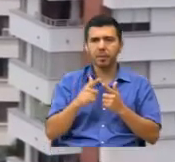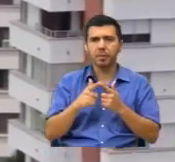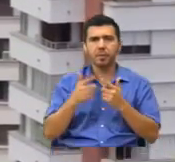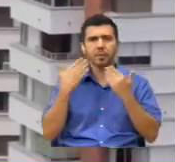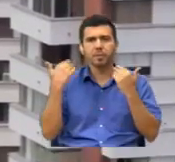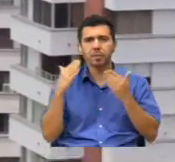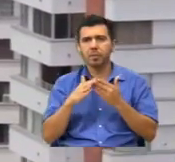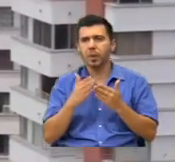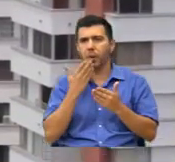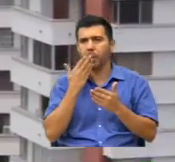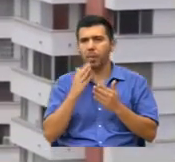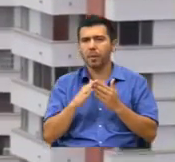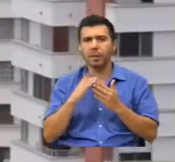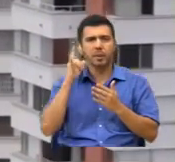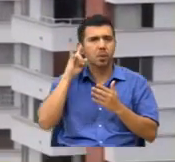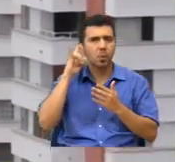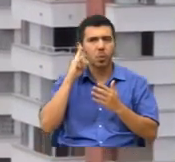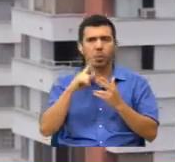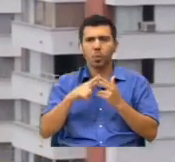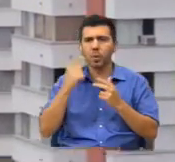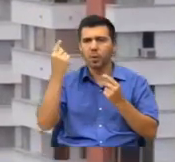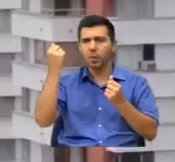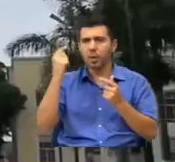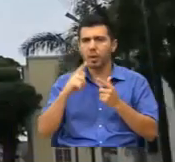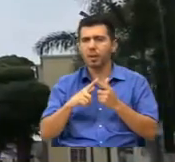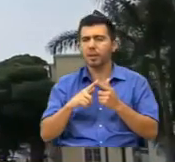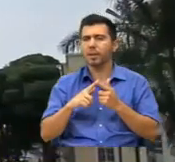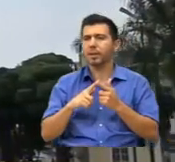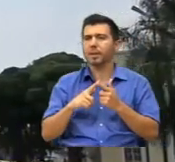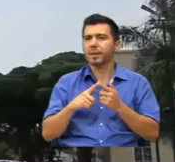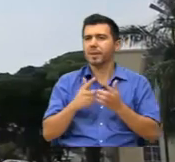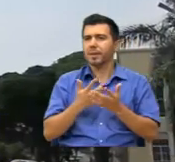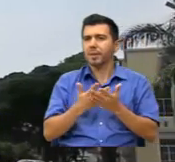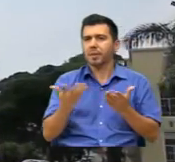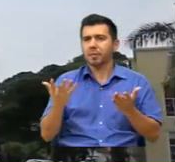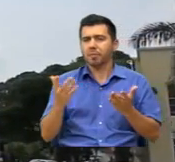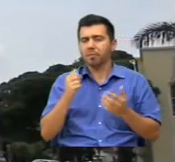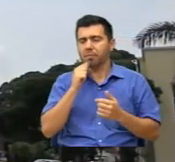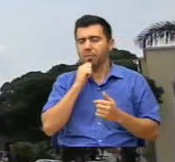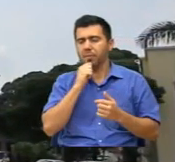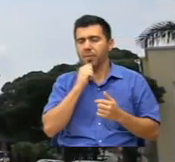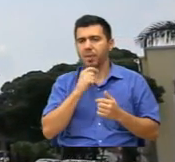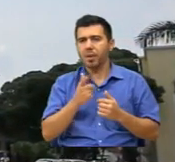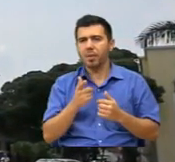la calidad del ruido, de la calidad del agua,